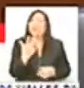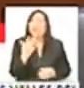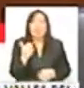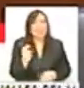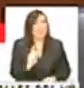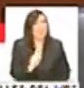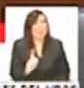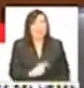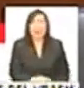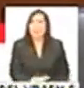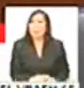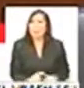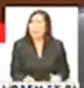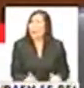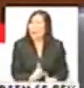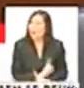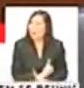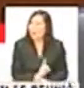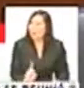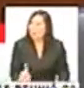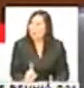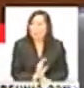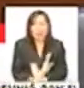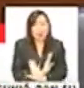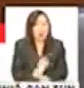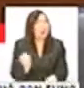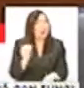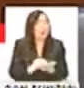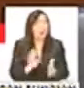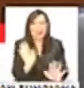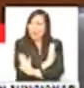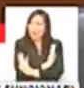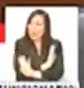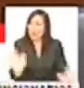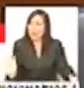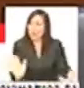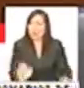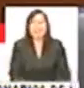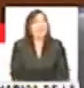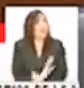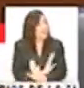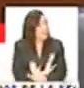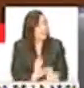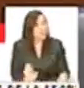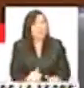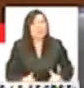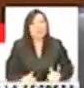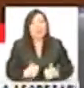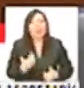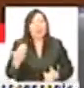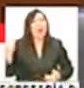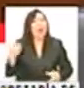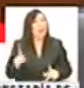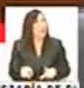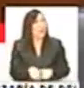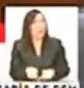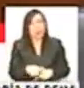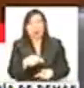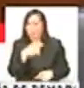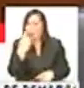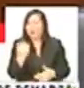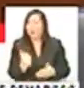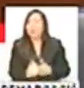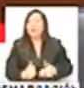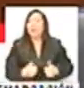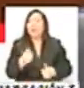abril, pero también esperamos que eso jamás se vuelva a repetir y que el Perú jamás viva una situación crítica como